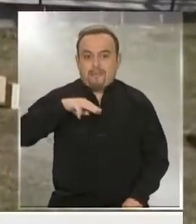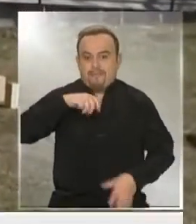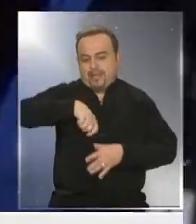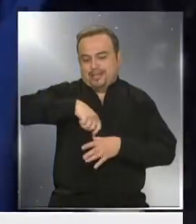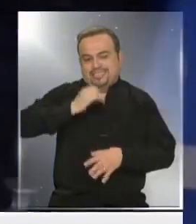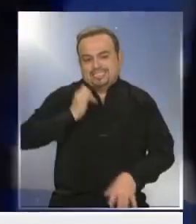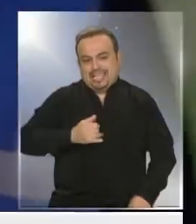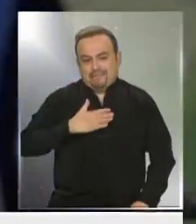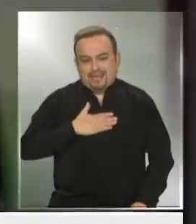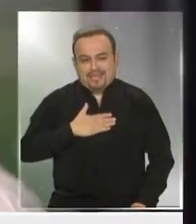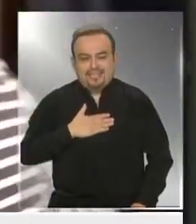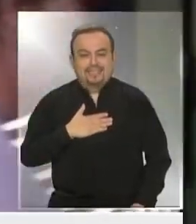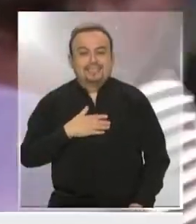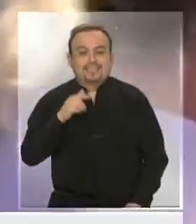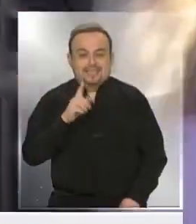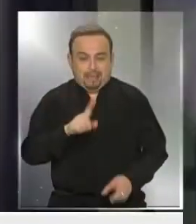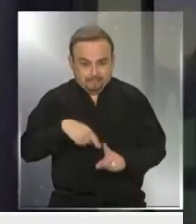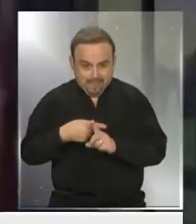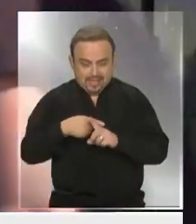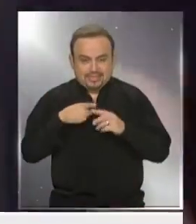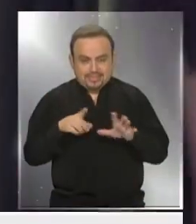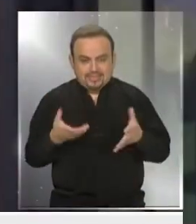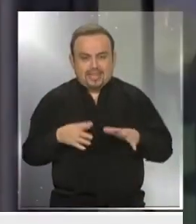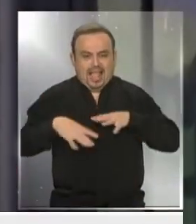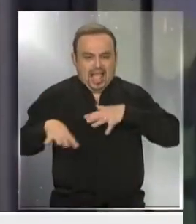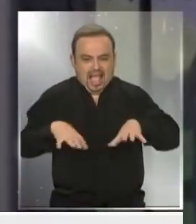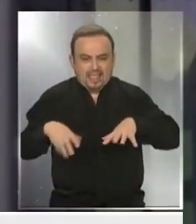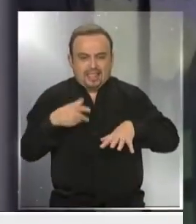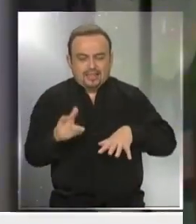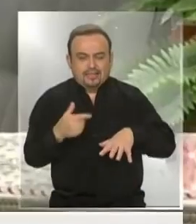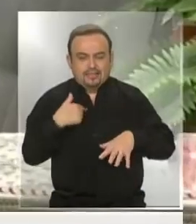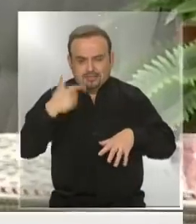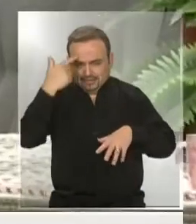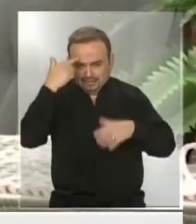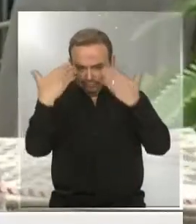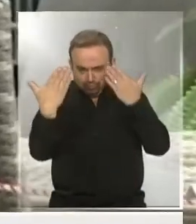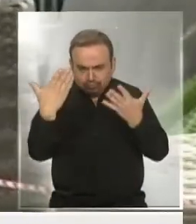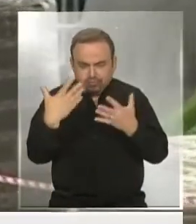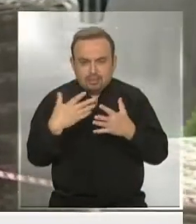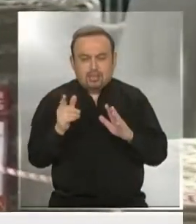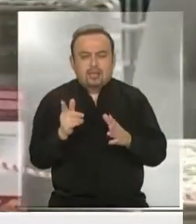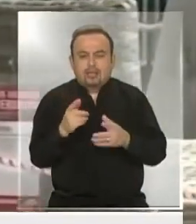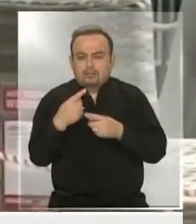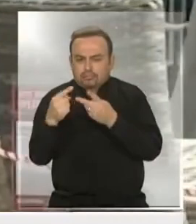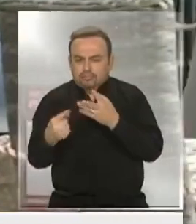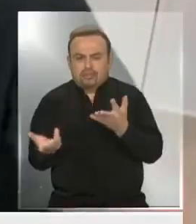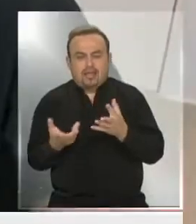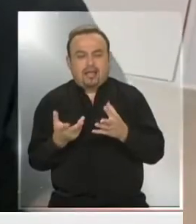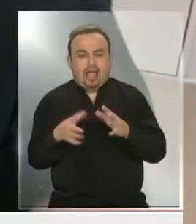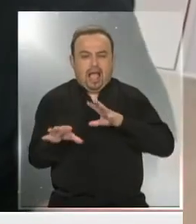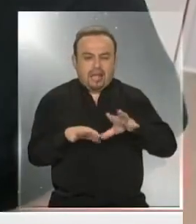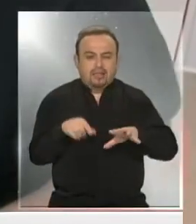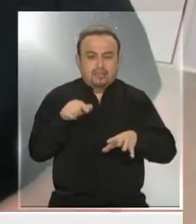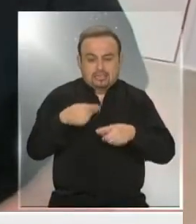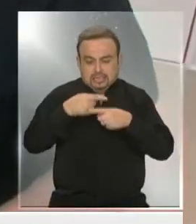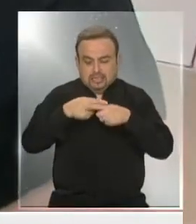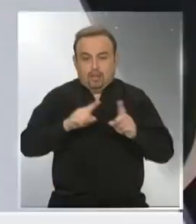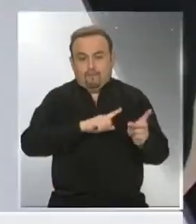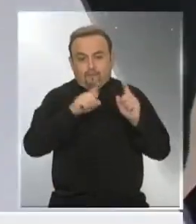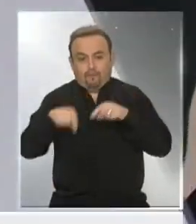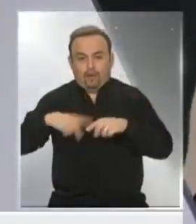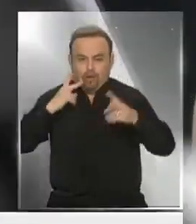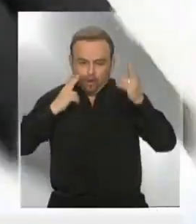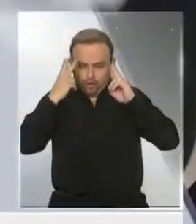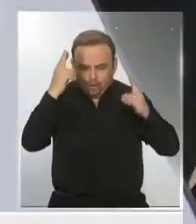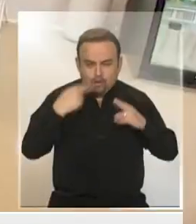cocinaba además comenzaron nuevamente las actividades psicoterapeutas y psicológicas y esta semana volverán al trabajo los